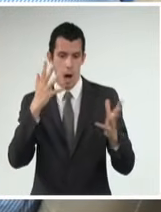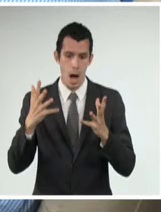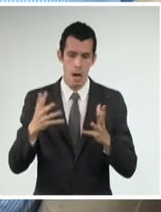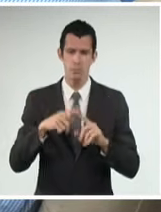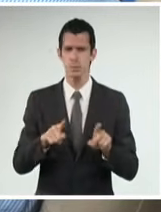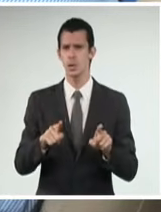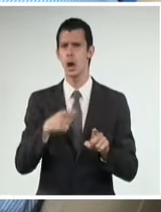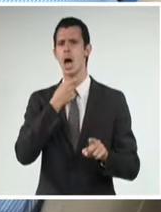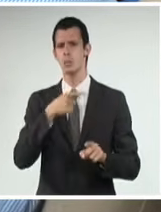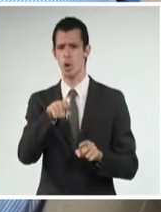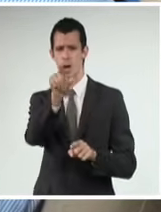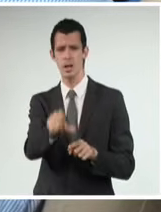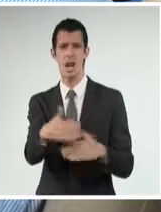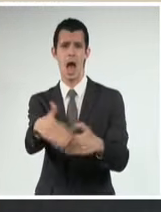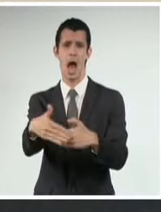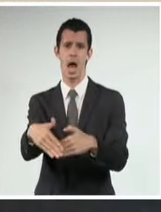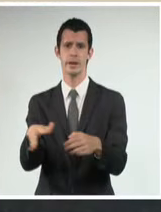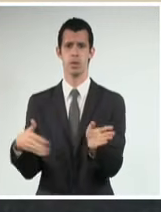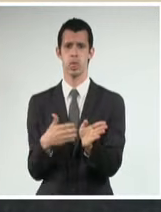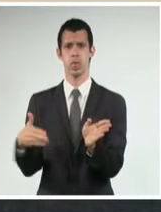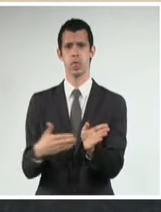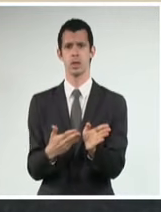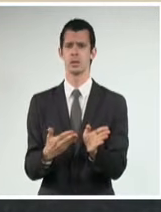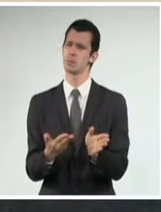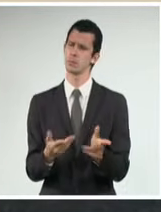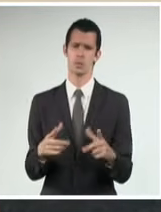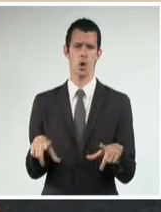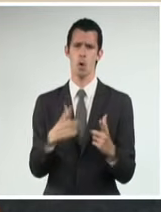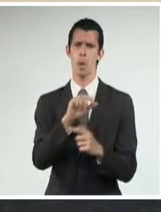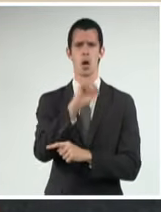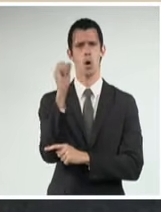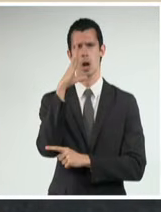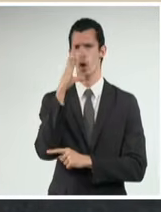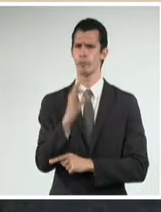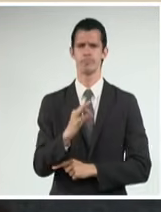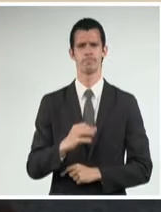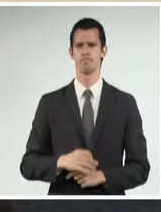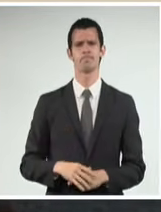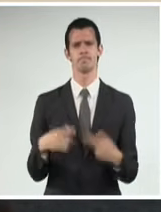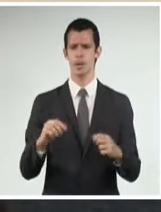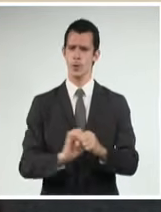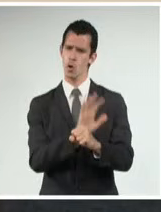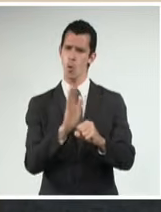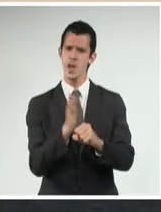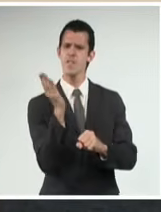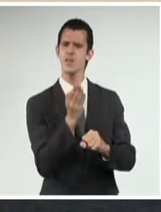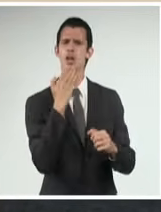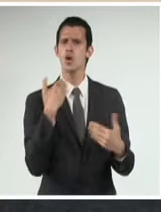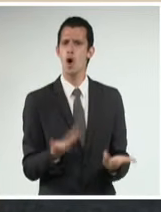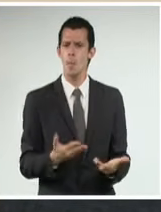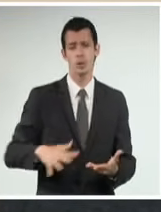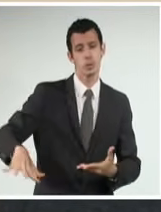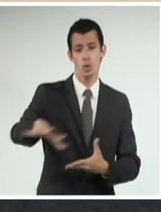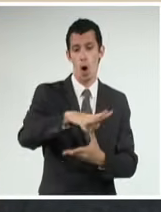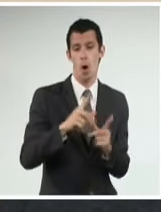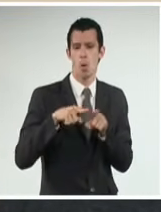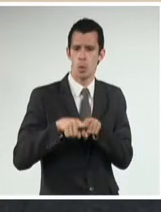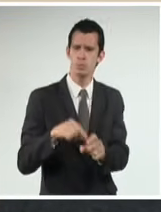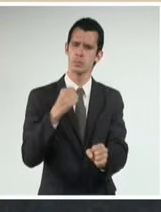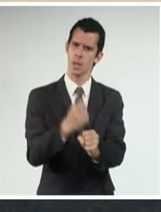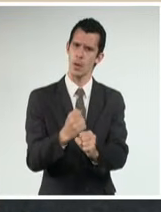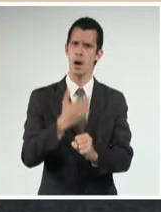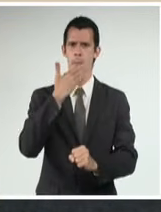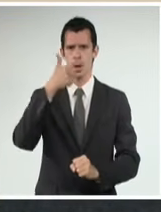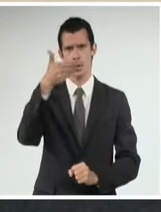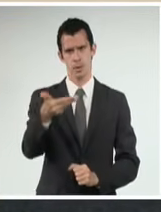las personas. Es importante porque esto tenemos que enfrentarlo entre todos y entre todos tenemos que saber salir de esta compleja situación,